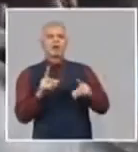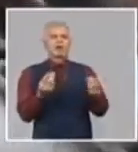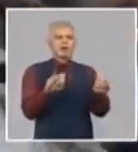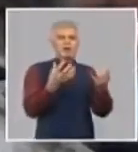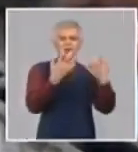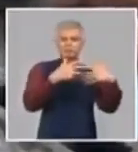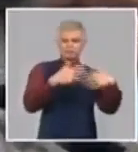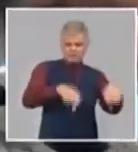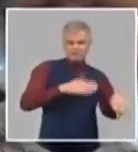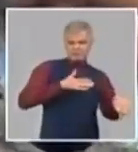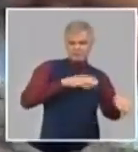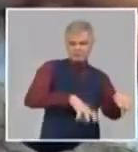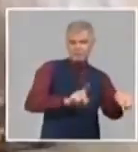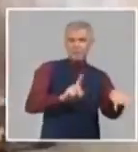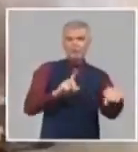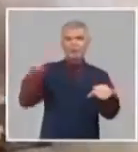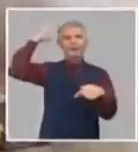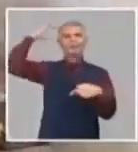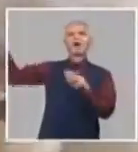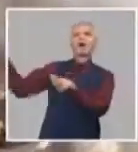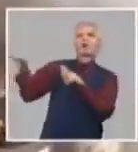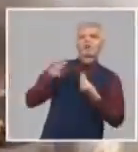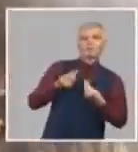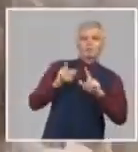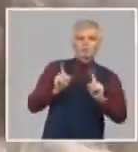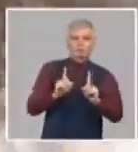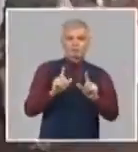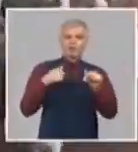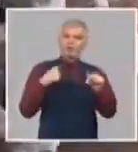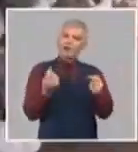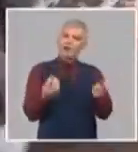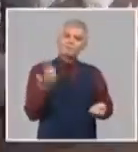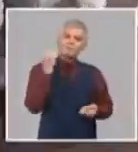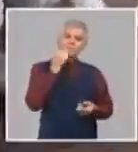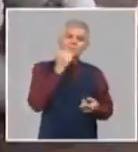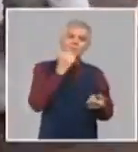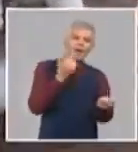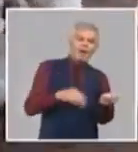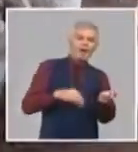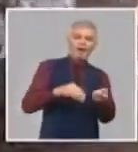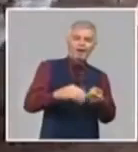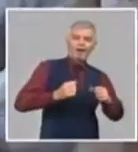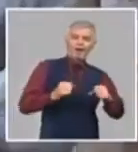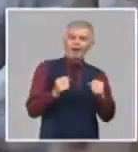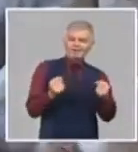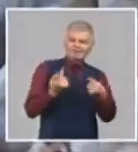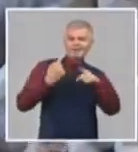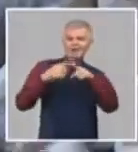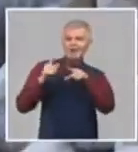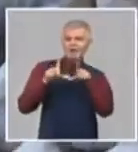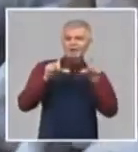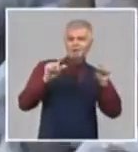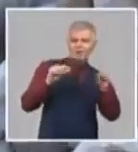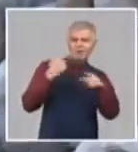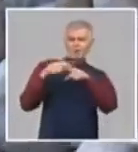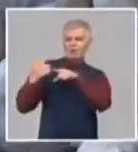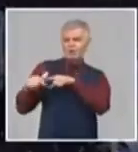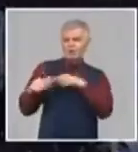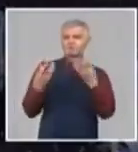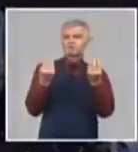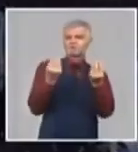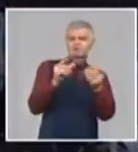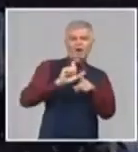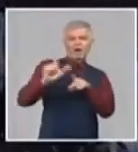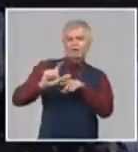cápita nutricional de sus coterráneos aumenta su cría y se suman a los más de 11.400 campesinos comprometidos